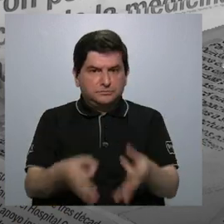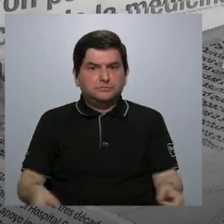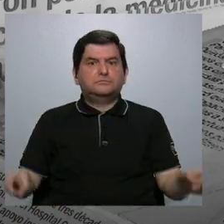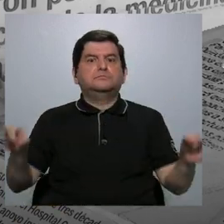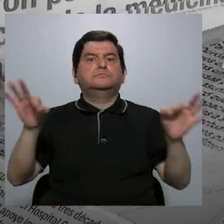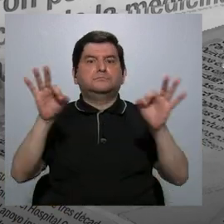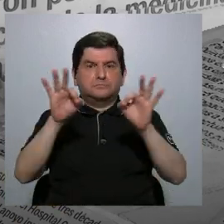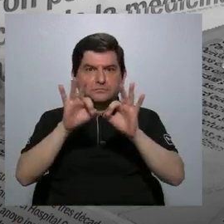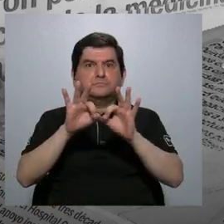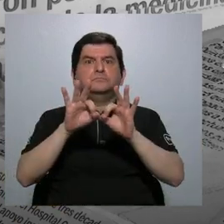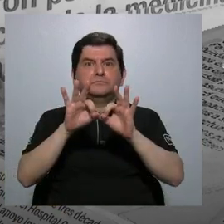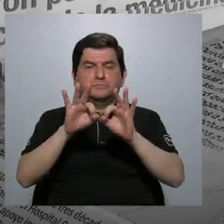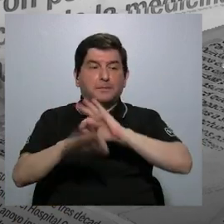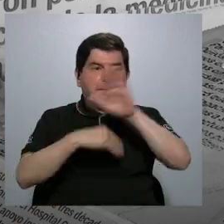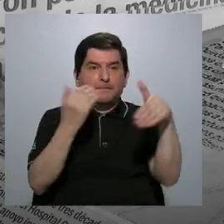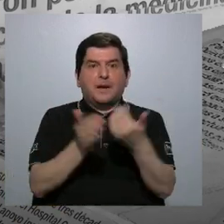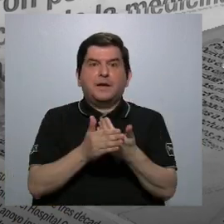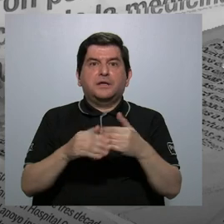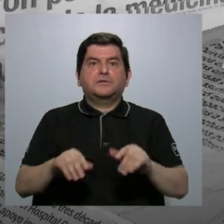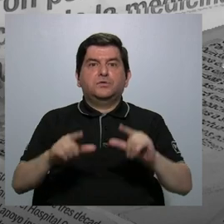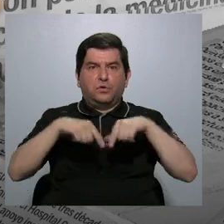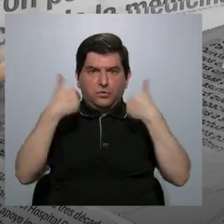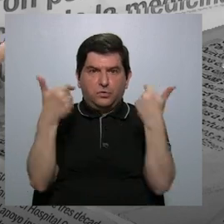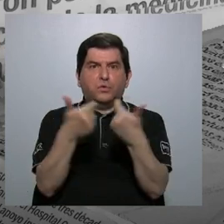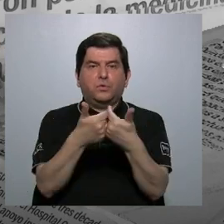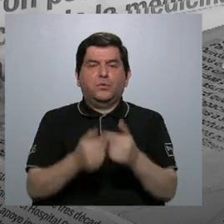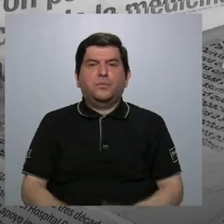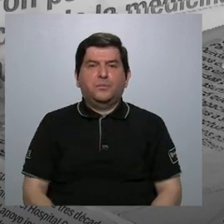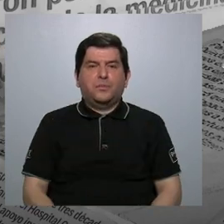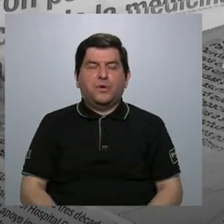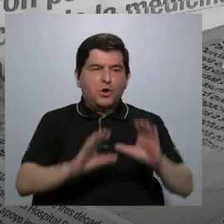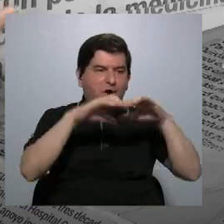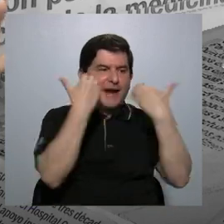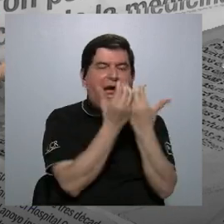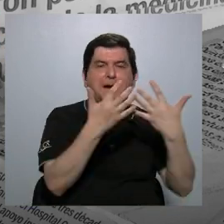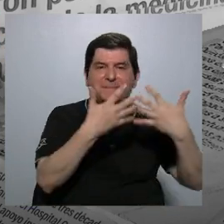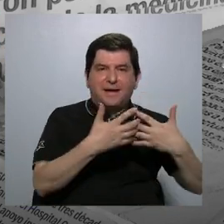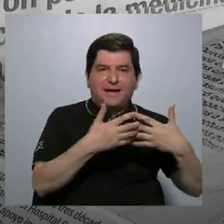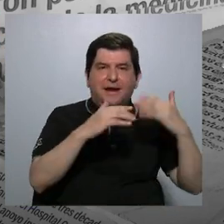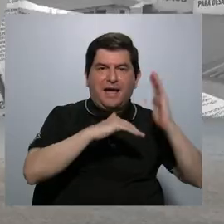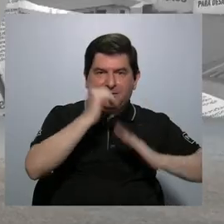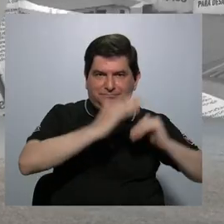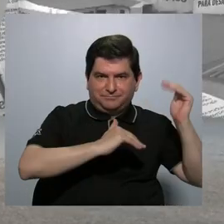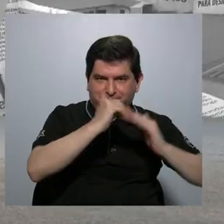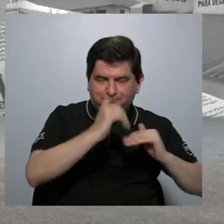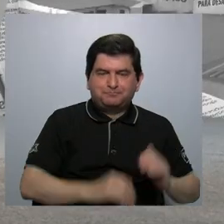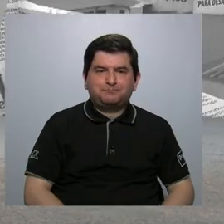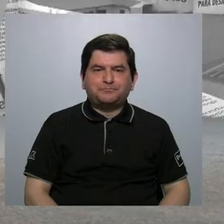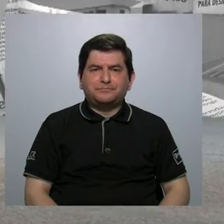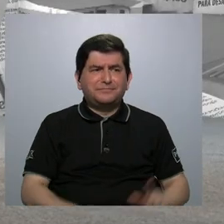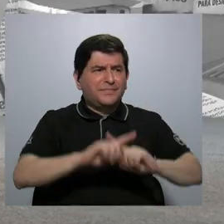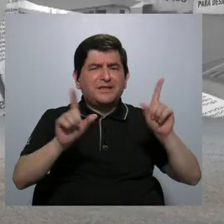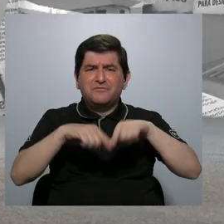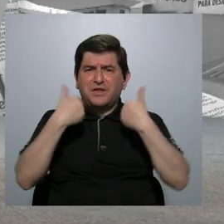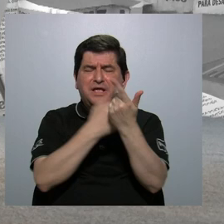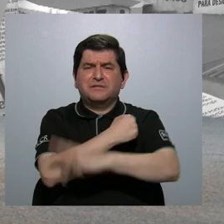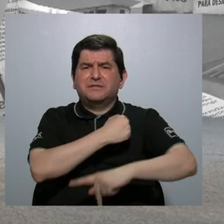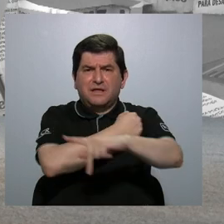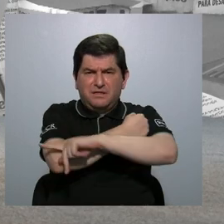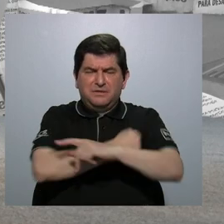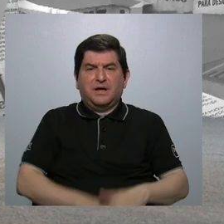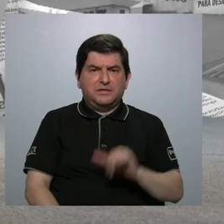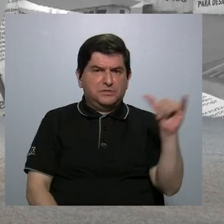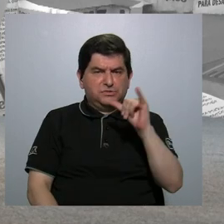relevante para todos los sectores, la Cámara de la Construcción, para muchos sectores del país